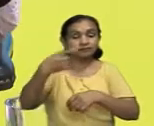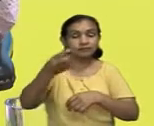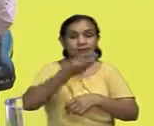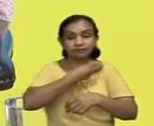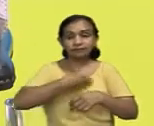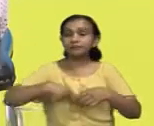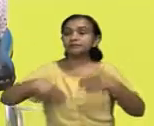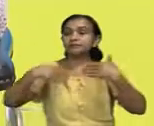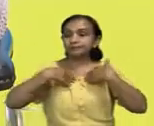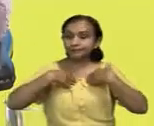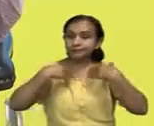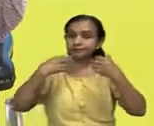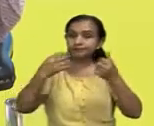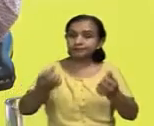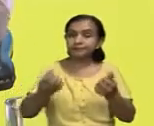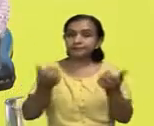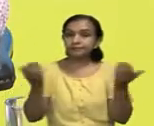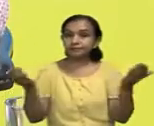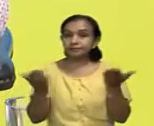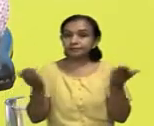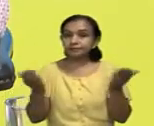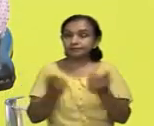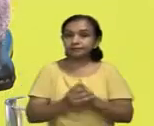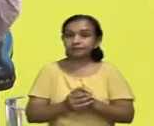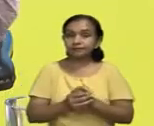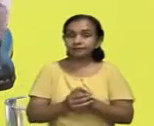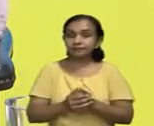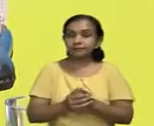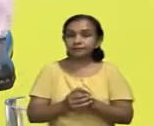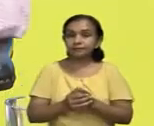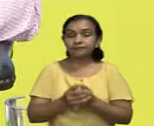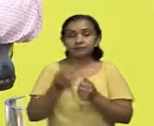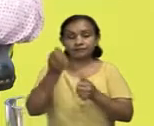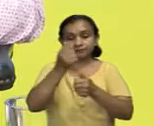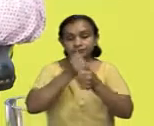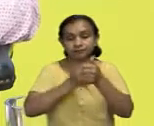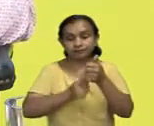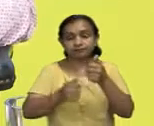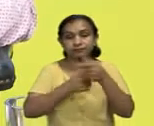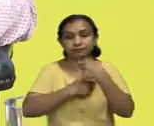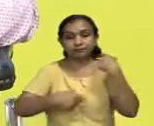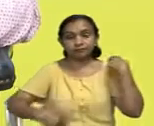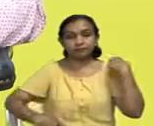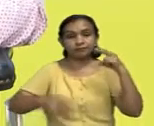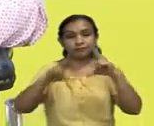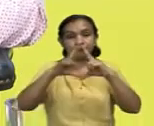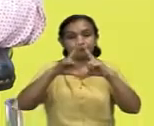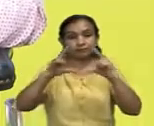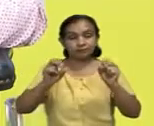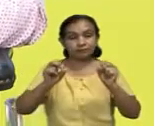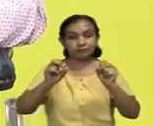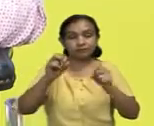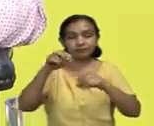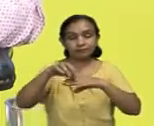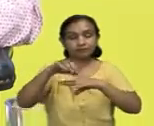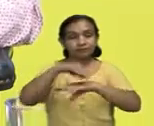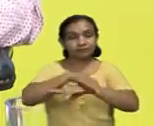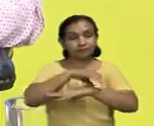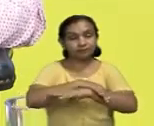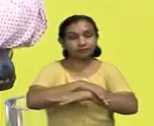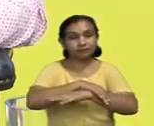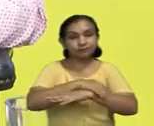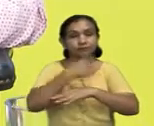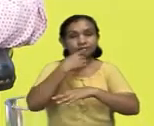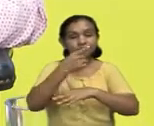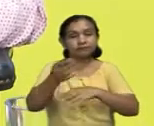Ministerio de Salud, o ya bien a través de la vicepresidenta de la República, la compañera Rosario Murillo. Le